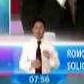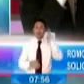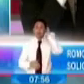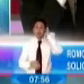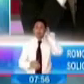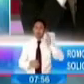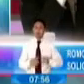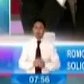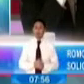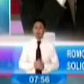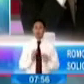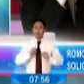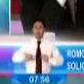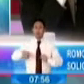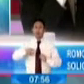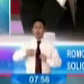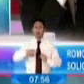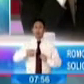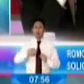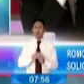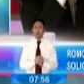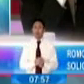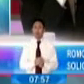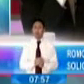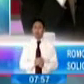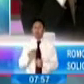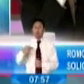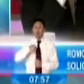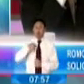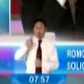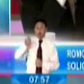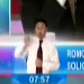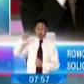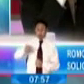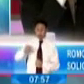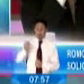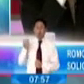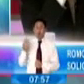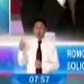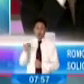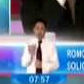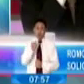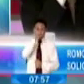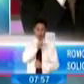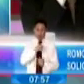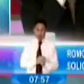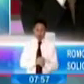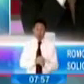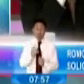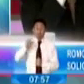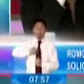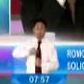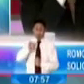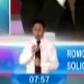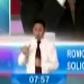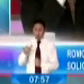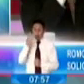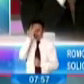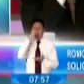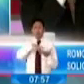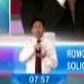reducción se haga en un porcentaje dependiendo de cuánto perdí de ingresos. Ahora bien, si mis ingresos no se modificaron, ¿por qué dejo